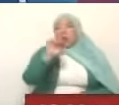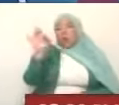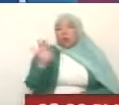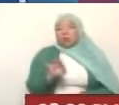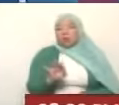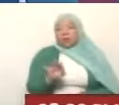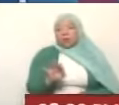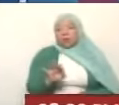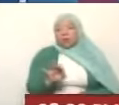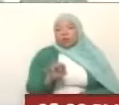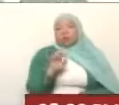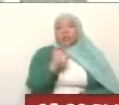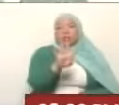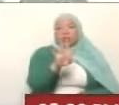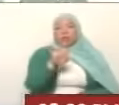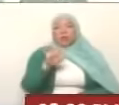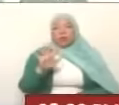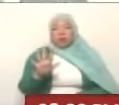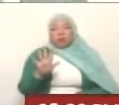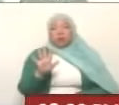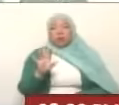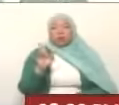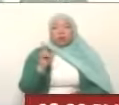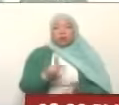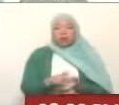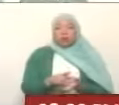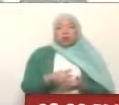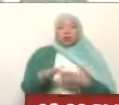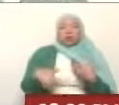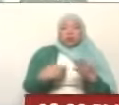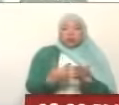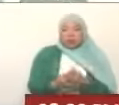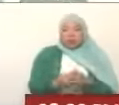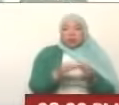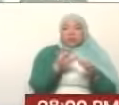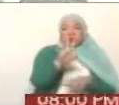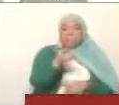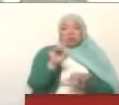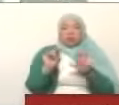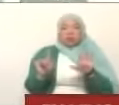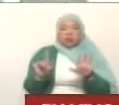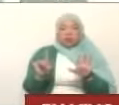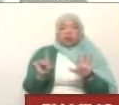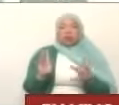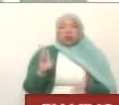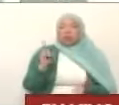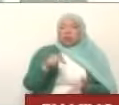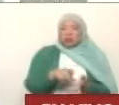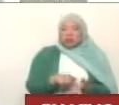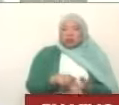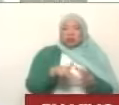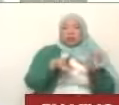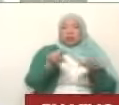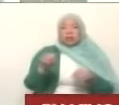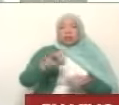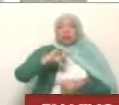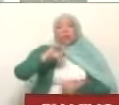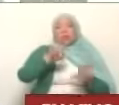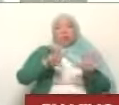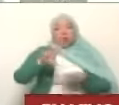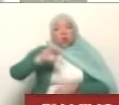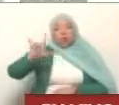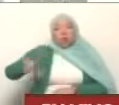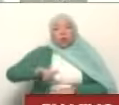esta. 54. Vayamos a 56, 60. Porque el 28 de julio,